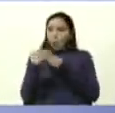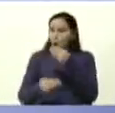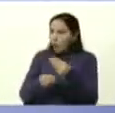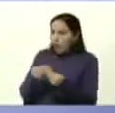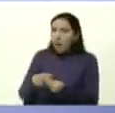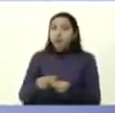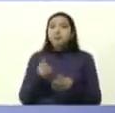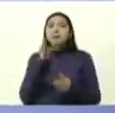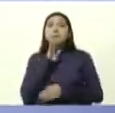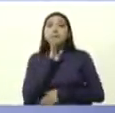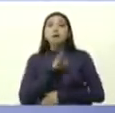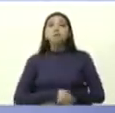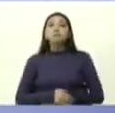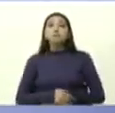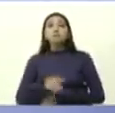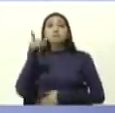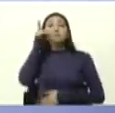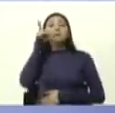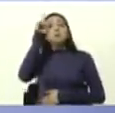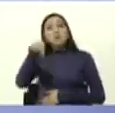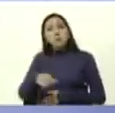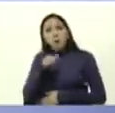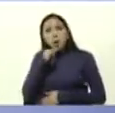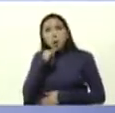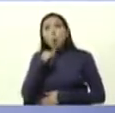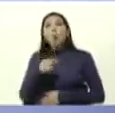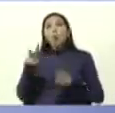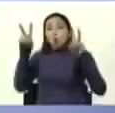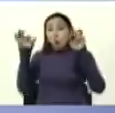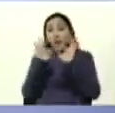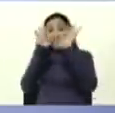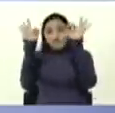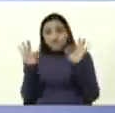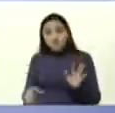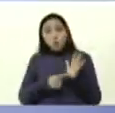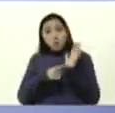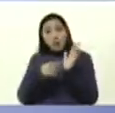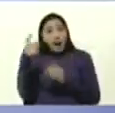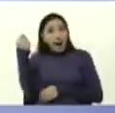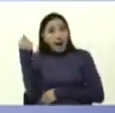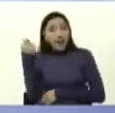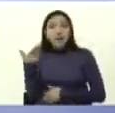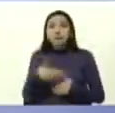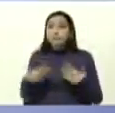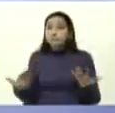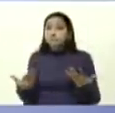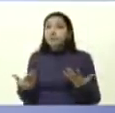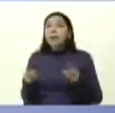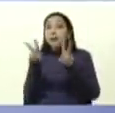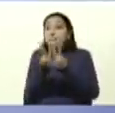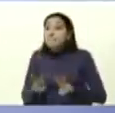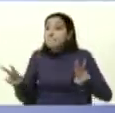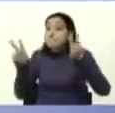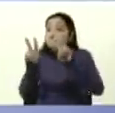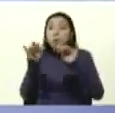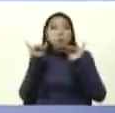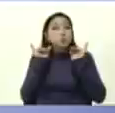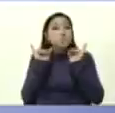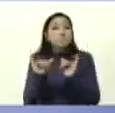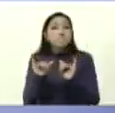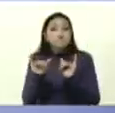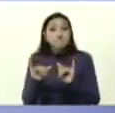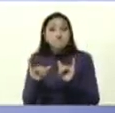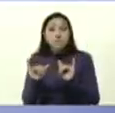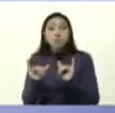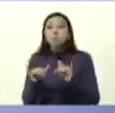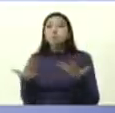Ha detallado la vicepresidenta ejecutiva que esta nueva expresión monetaria no cambiará el valor de la moneda actual, ni tanto